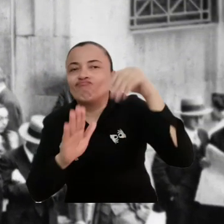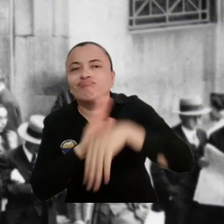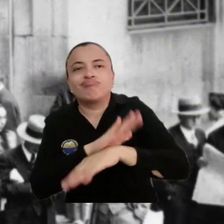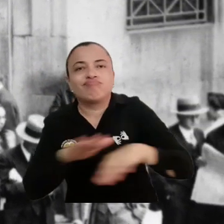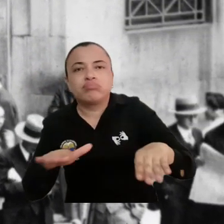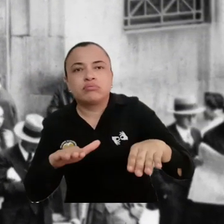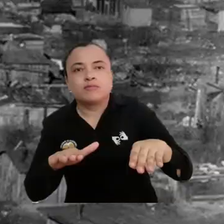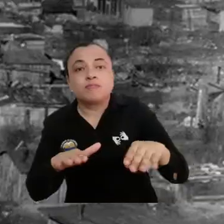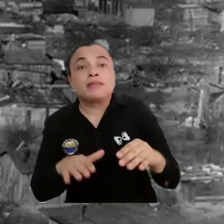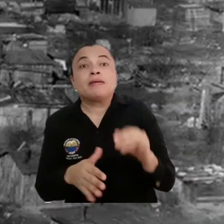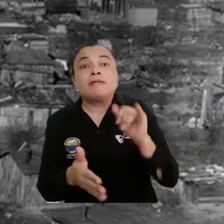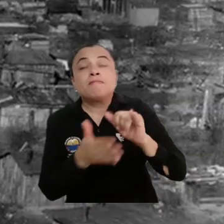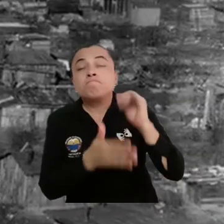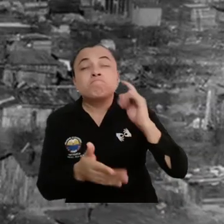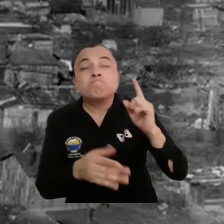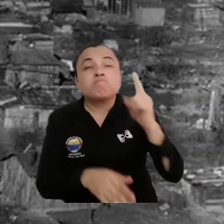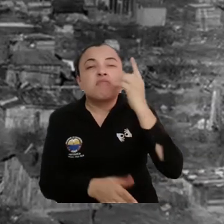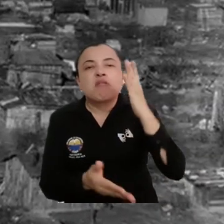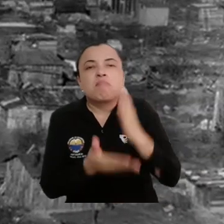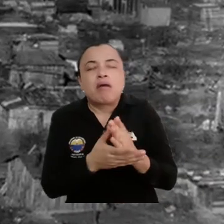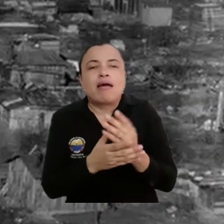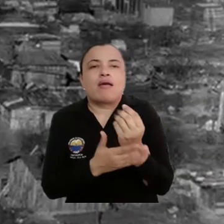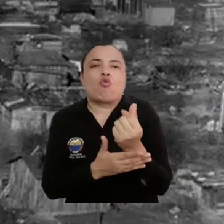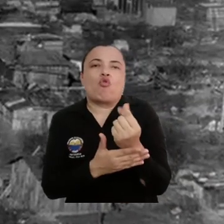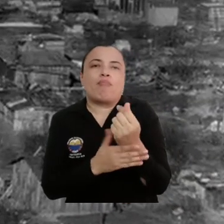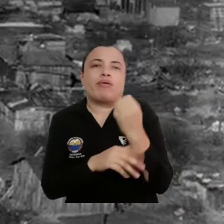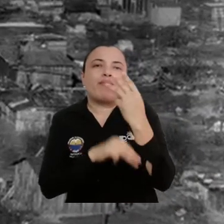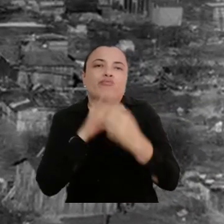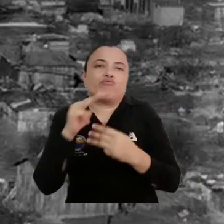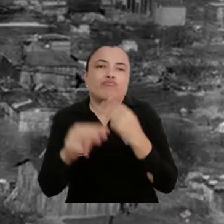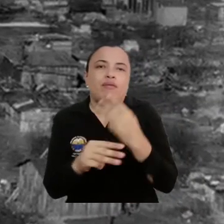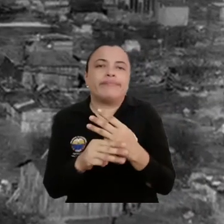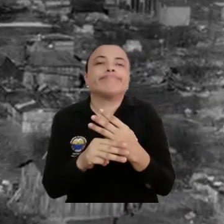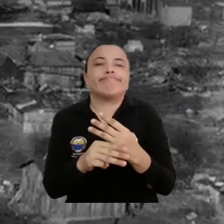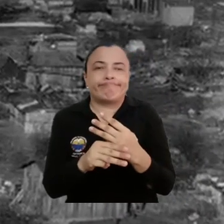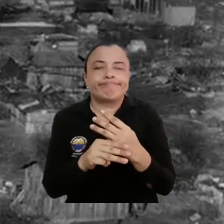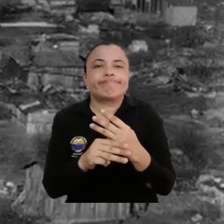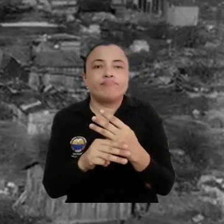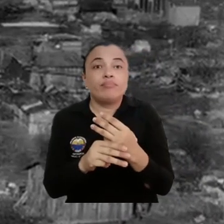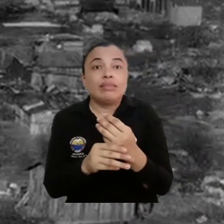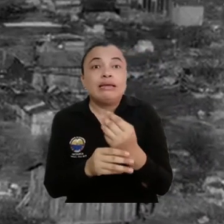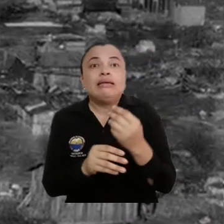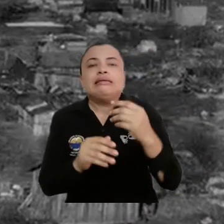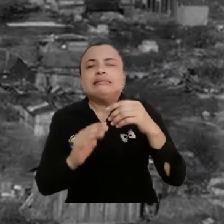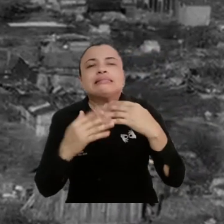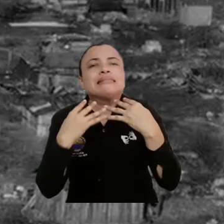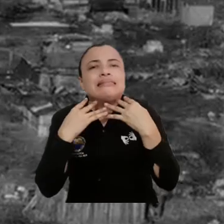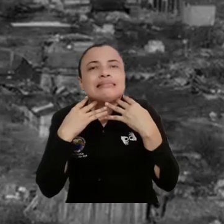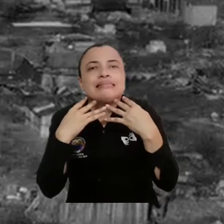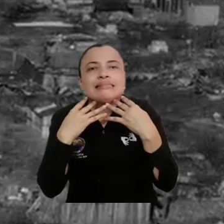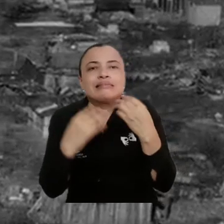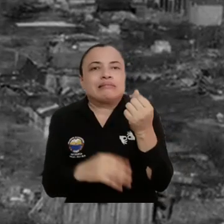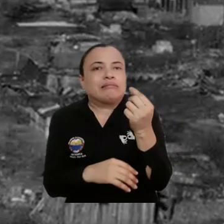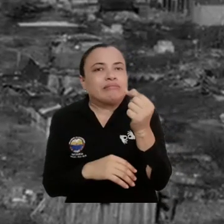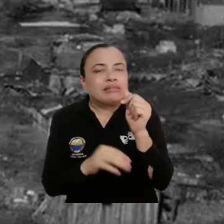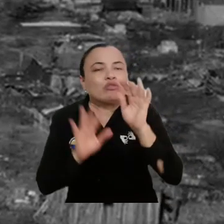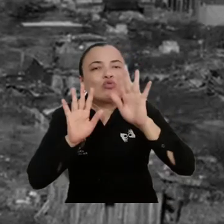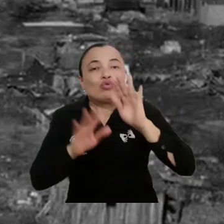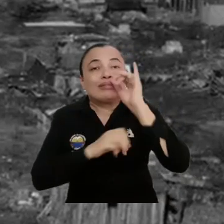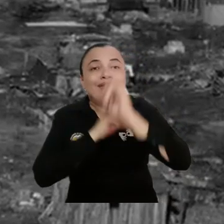primeros golpes provino de la economía mundial. La crisis financiera internacional que estalló a finales de la